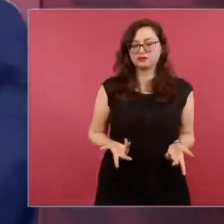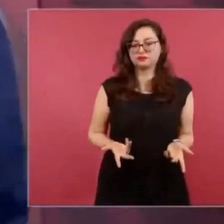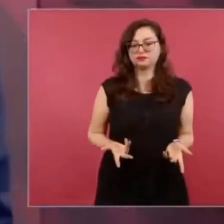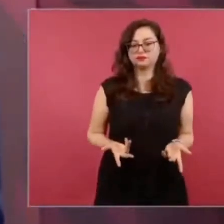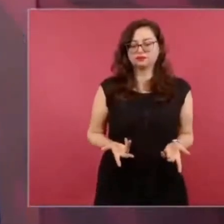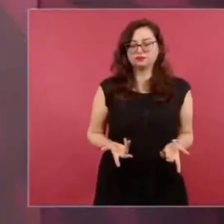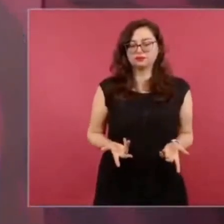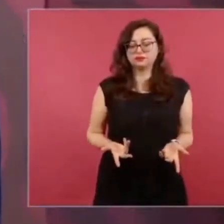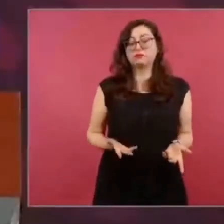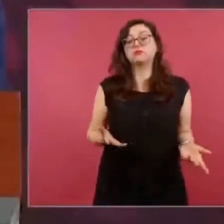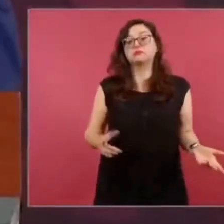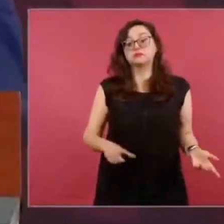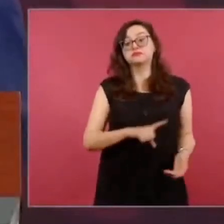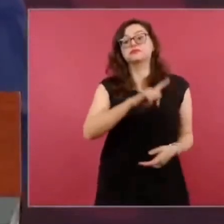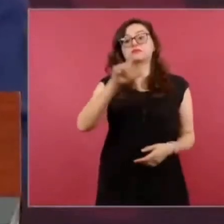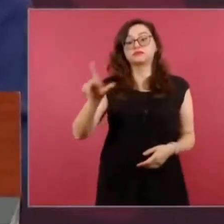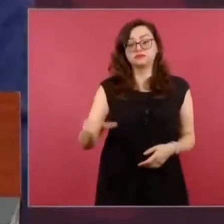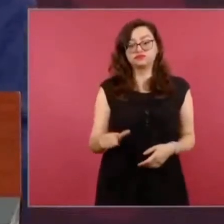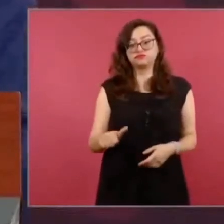Pero con Calderón,